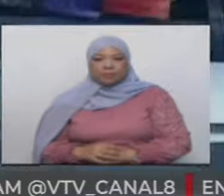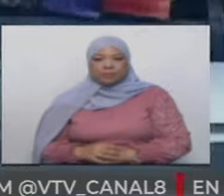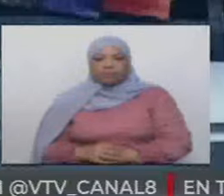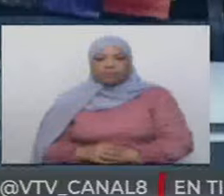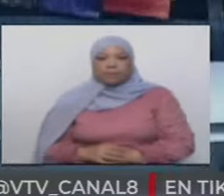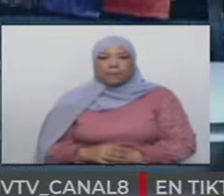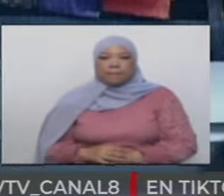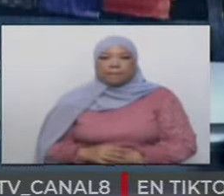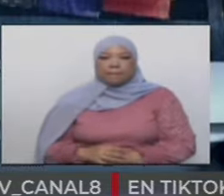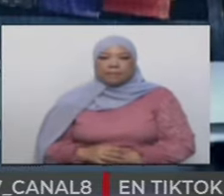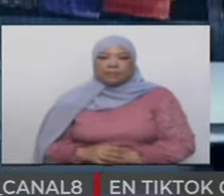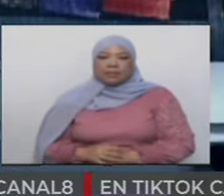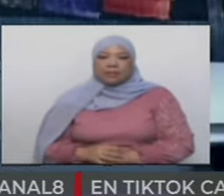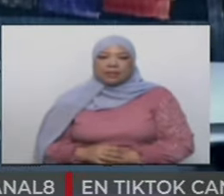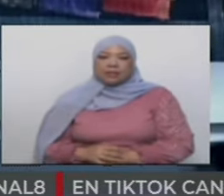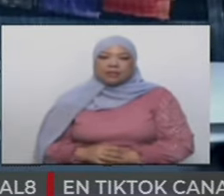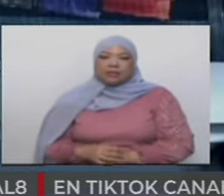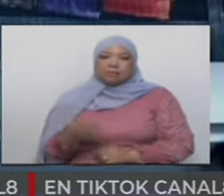Fíjate...